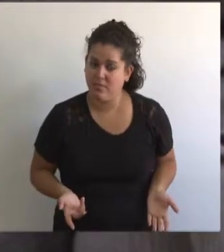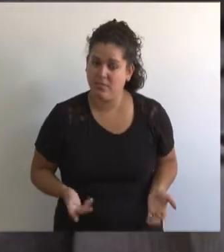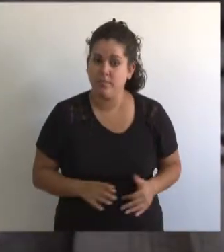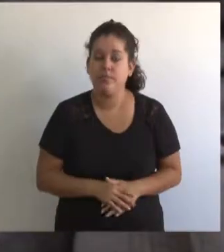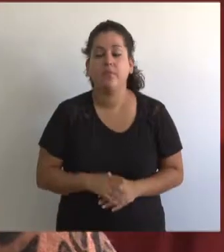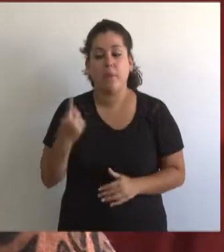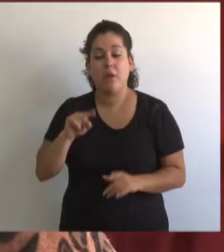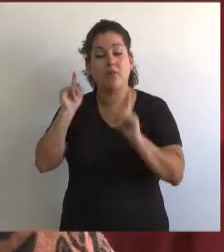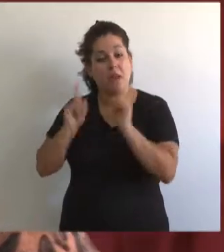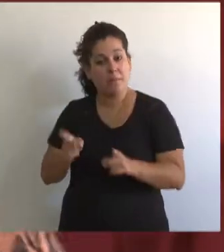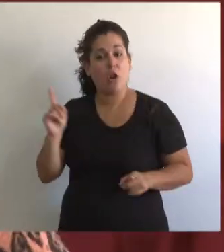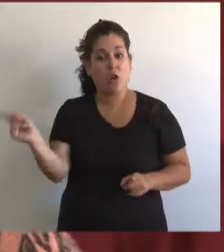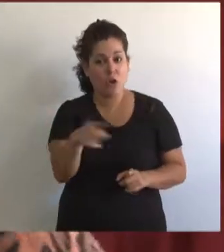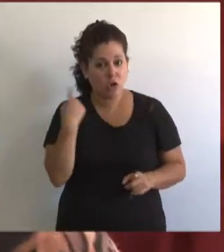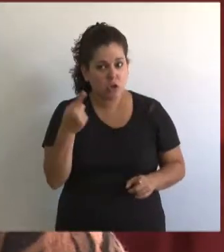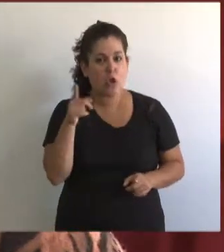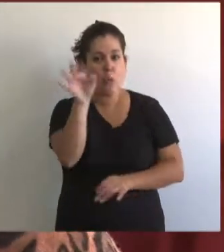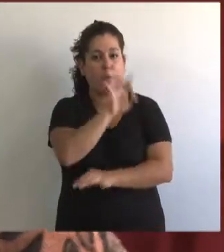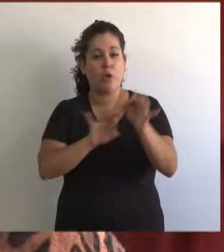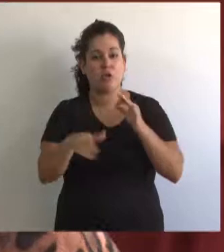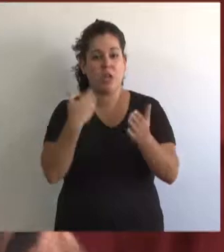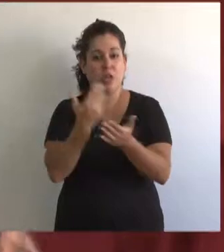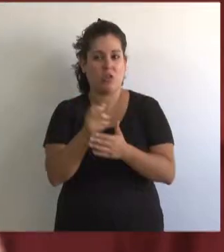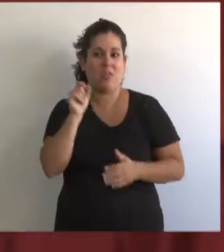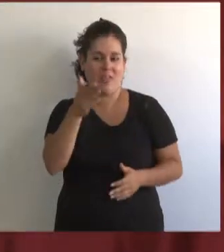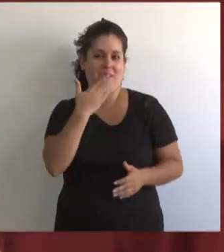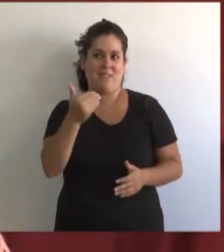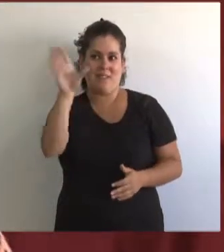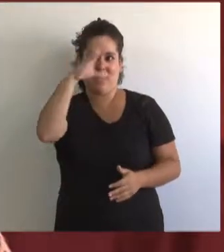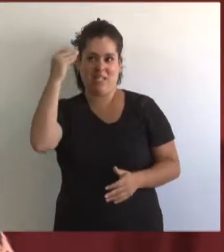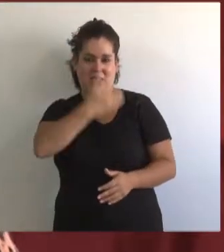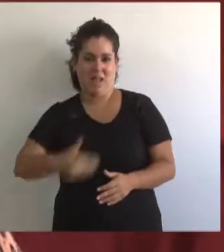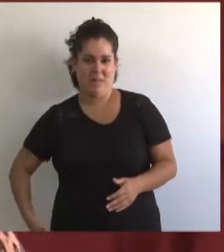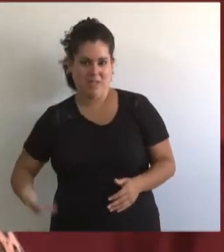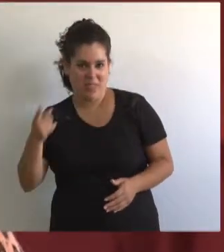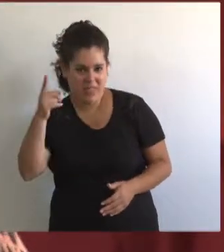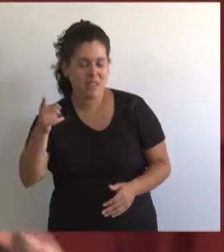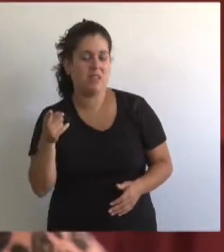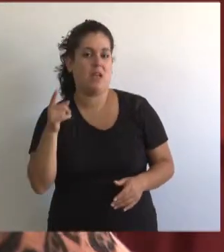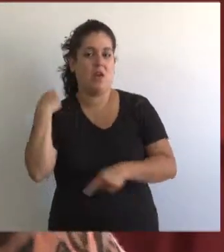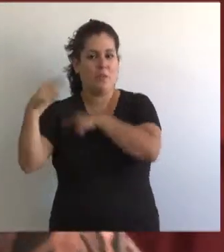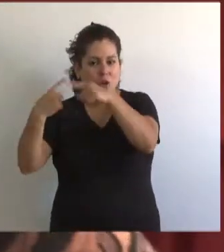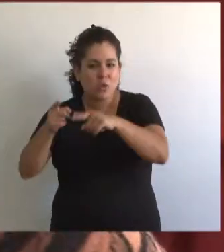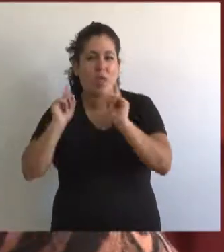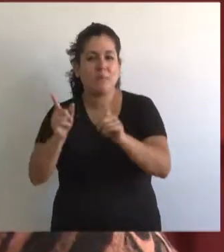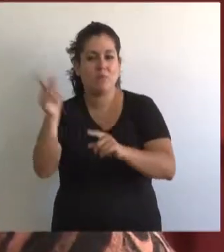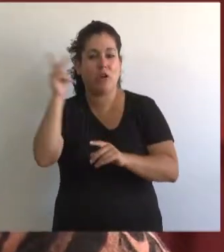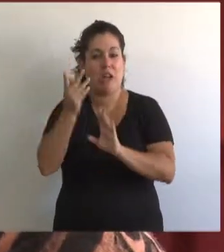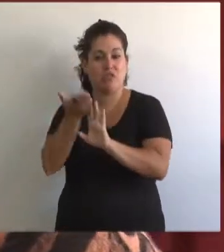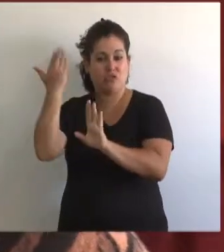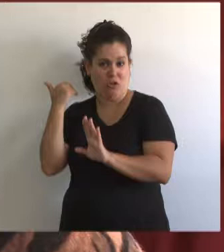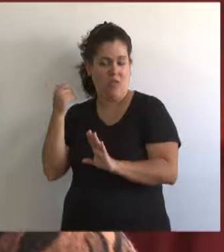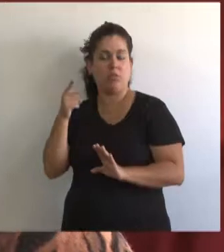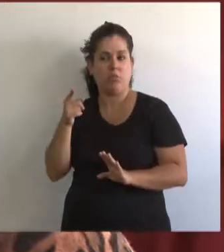Bien, pero también creo que nosotros, este proyecto político que encabeza nuestra presidenta, que es la continuidad del proyecto político de Néstor